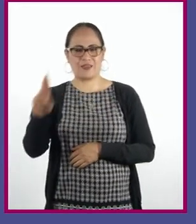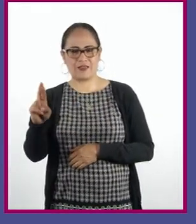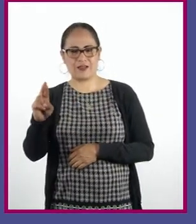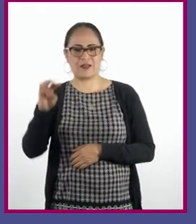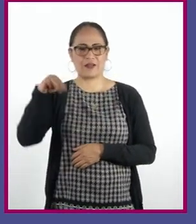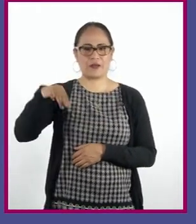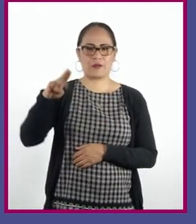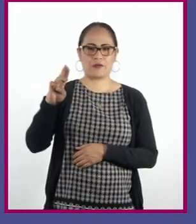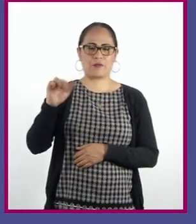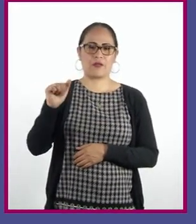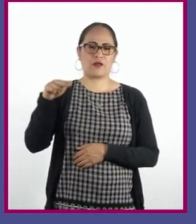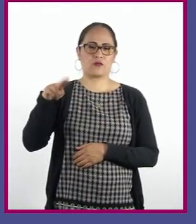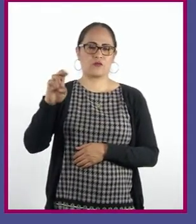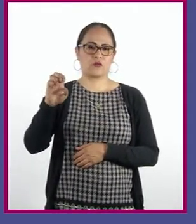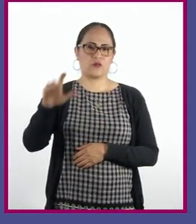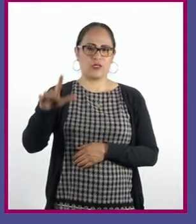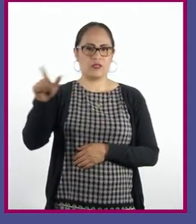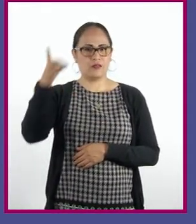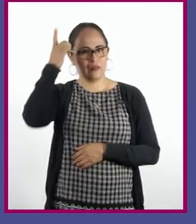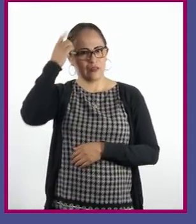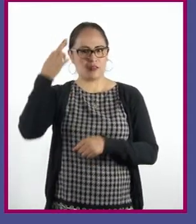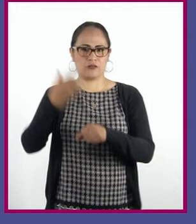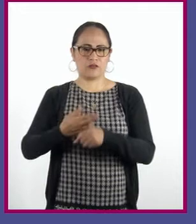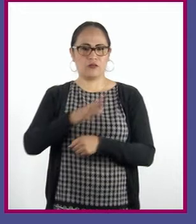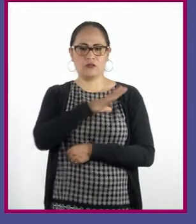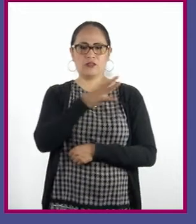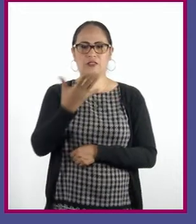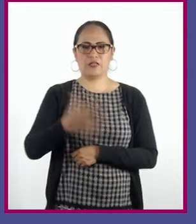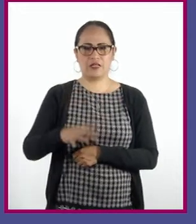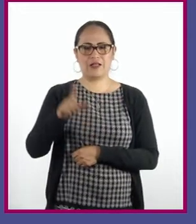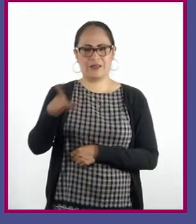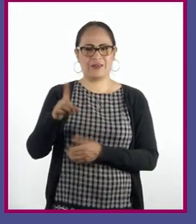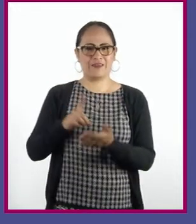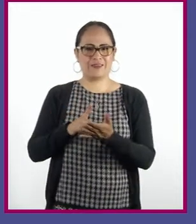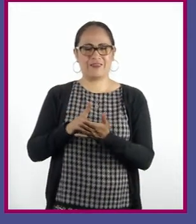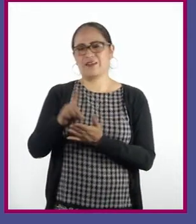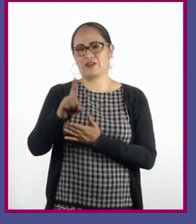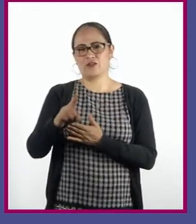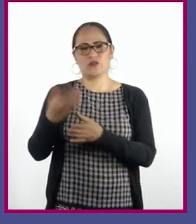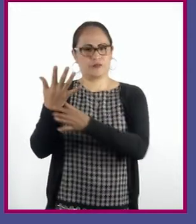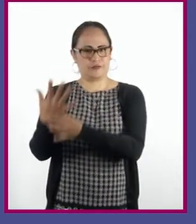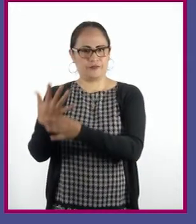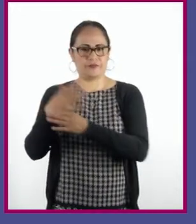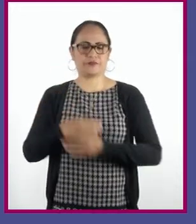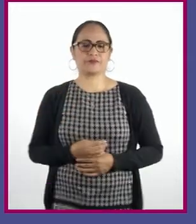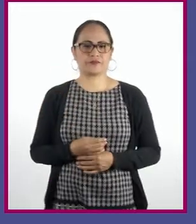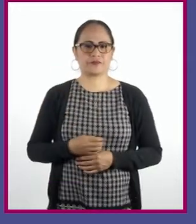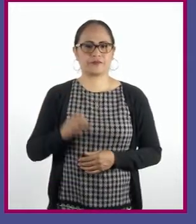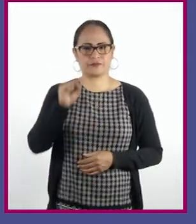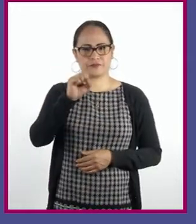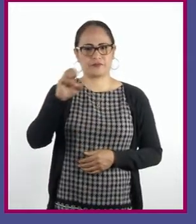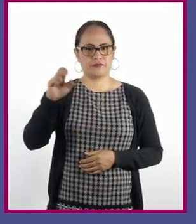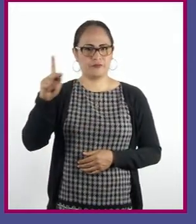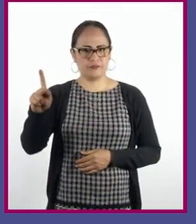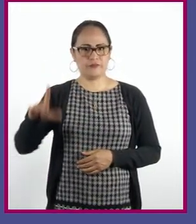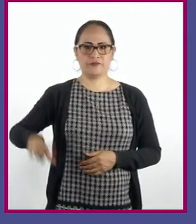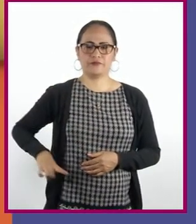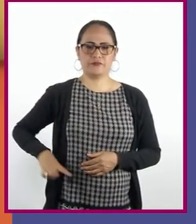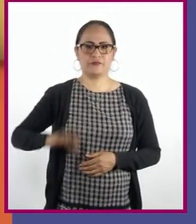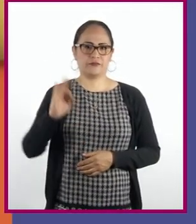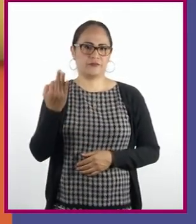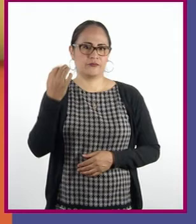director general, Instituto Nacional de Derechos de Autor, INDAUTOR, Secretaría de Educación Pública, Gobierno